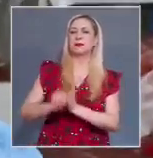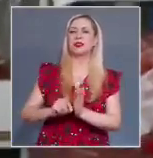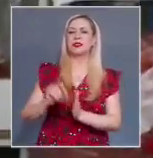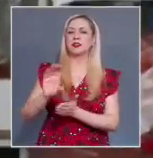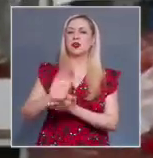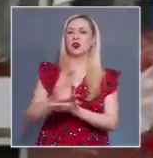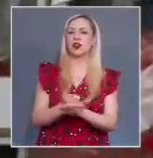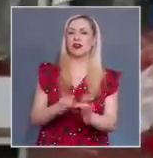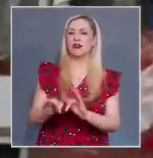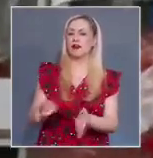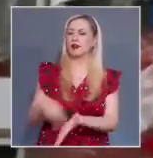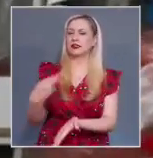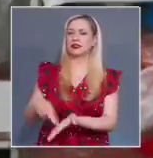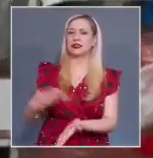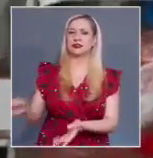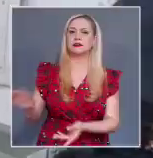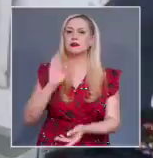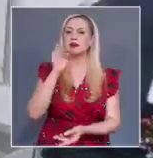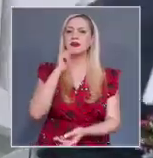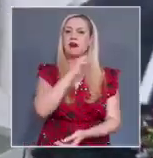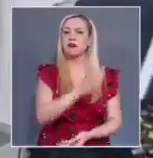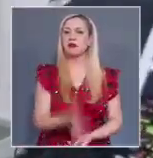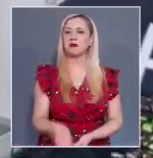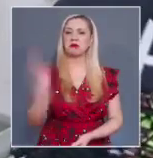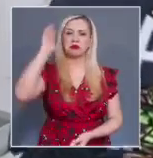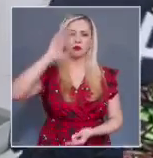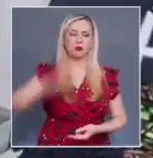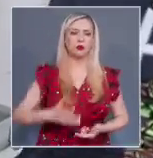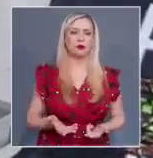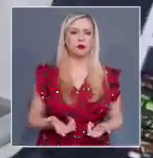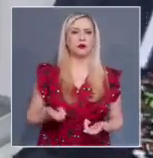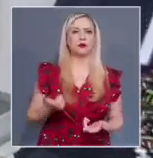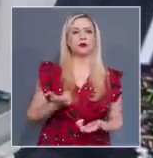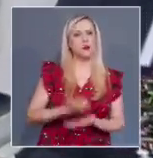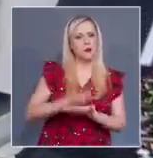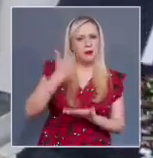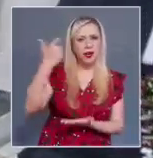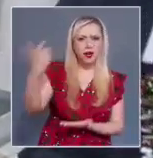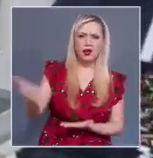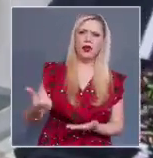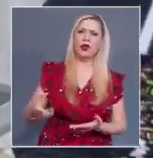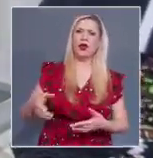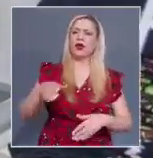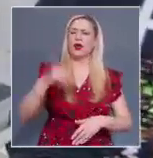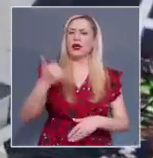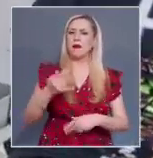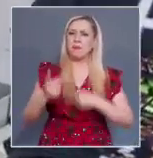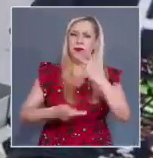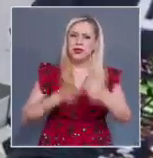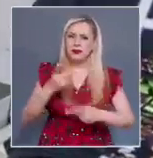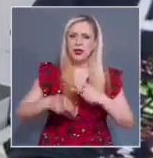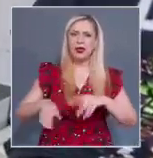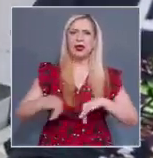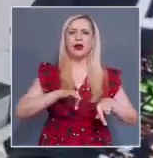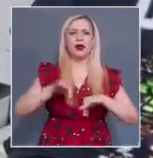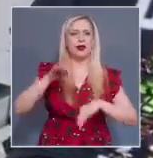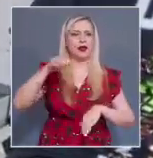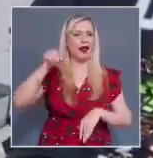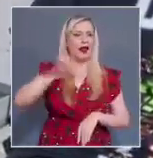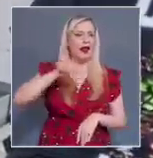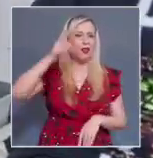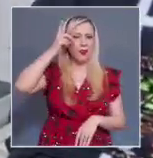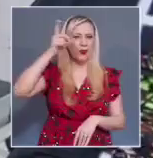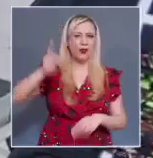pago inmediato a proveedores micro y pequeños, erradicación del trabajo infantil y medidas de